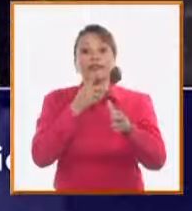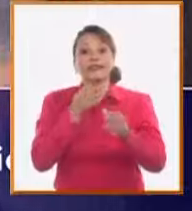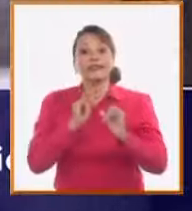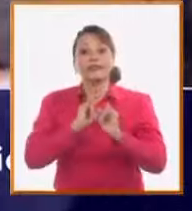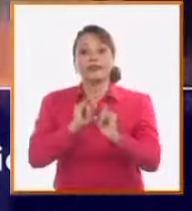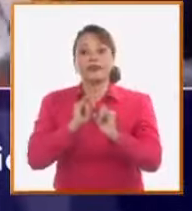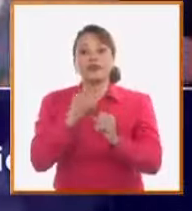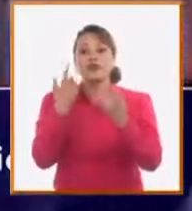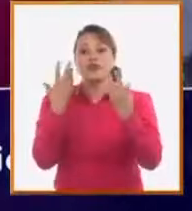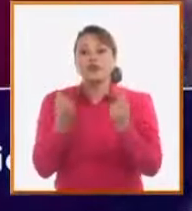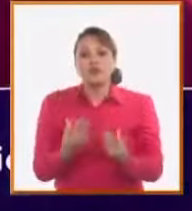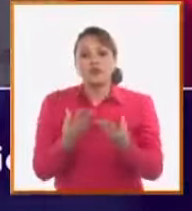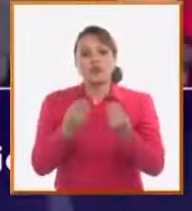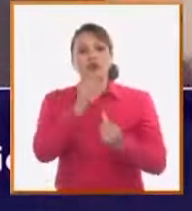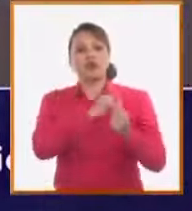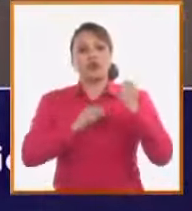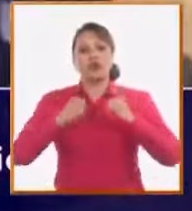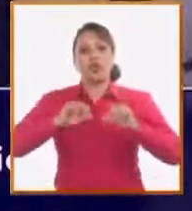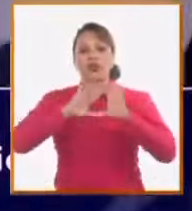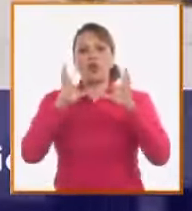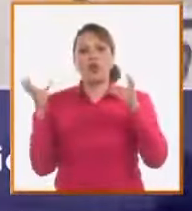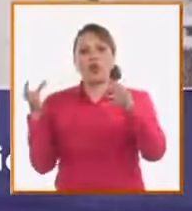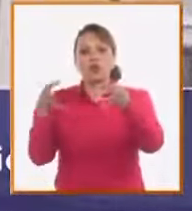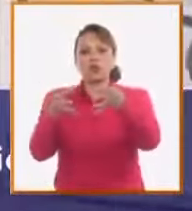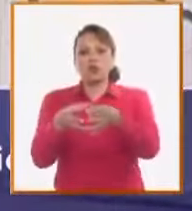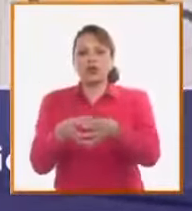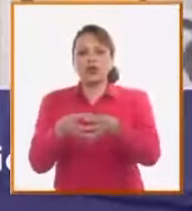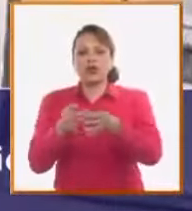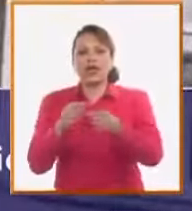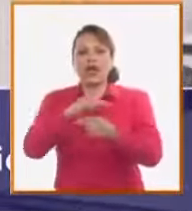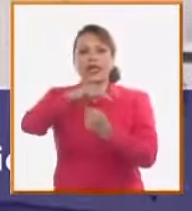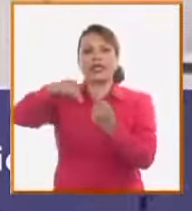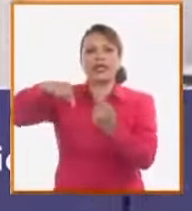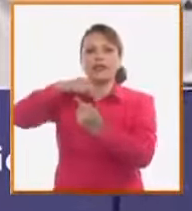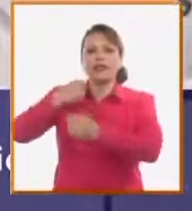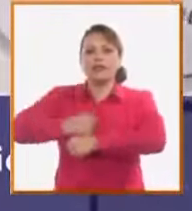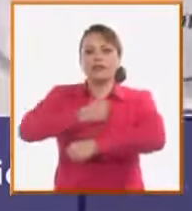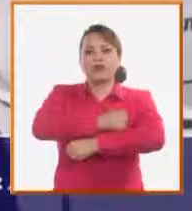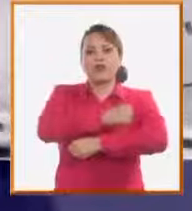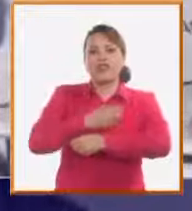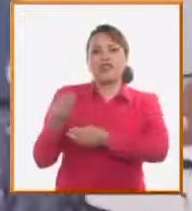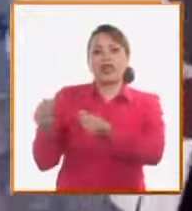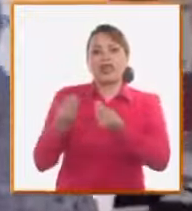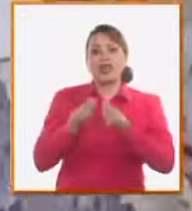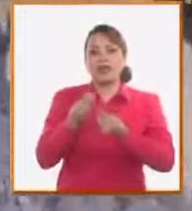muchos heridos. Todos se habían aglomerado alrededor de camiones con ayuda humanitaria.